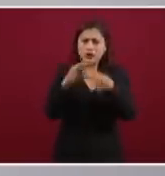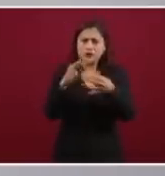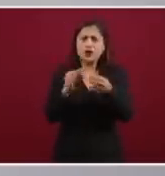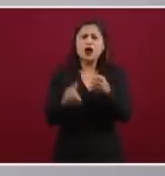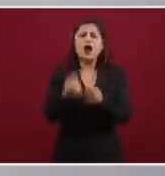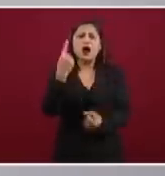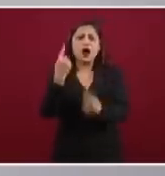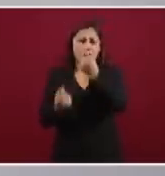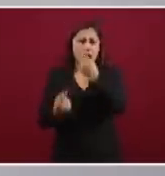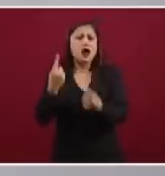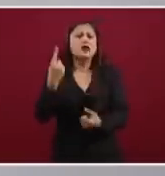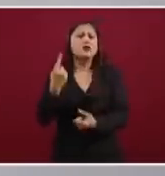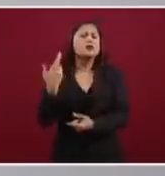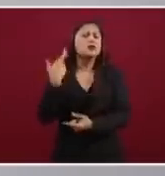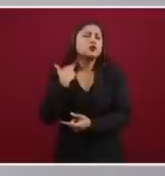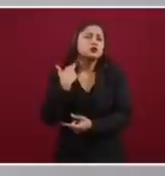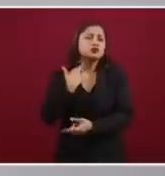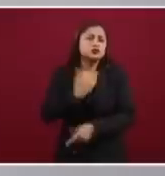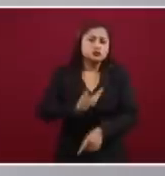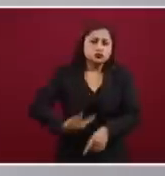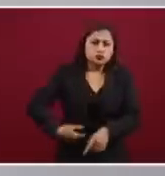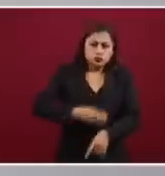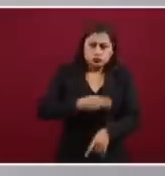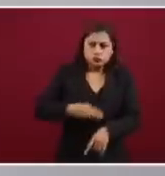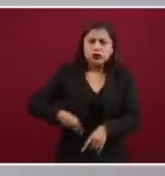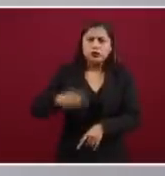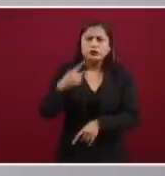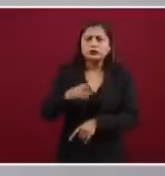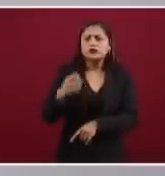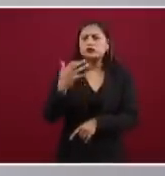mil, 200 mil pesos al mes.